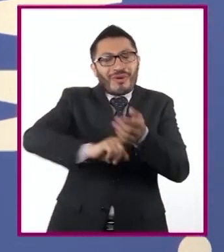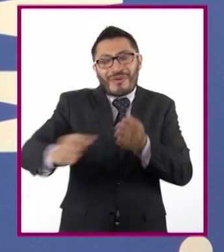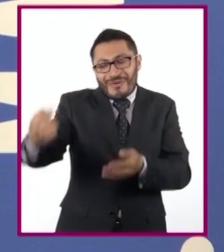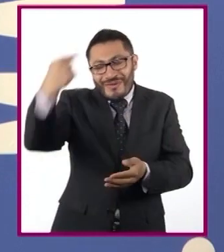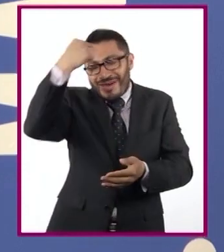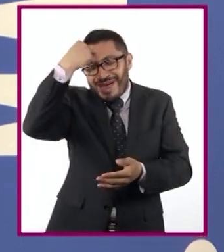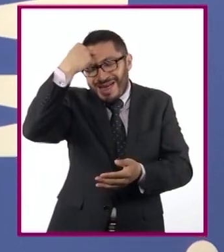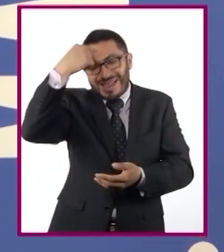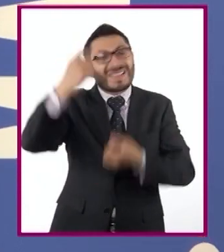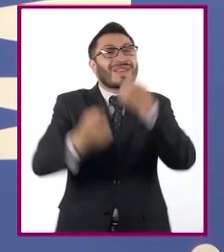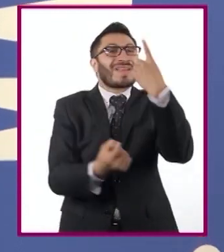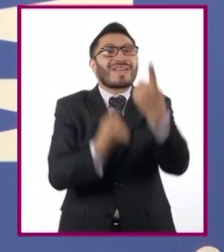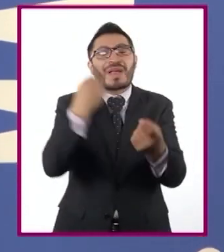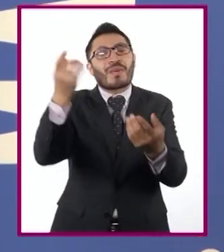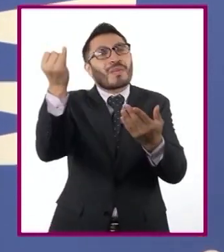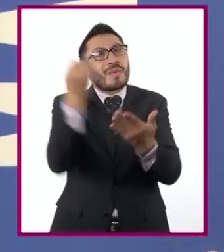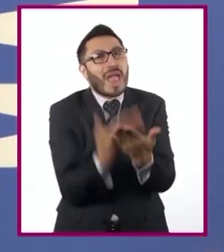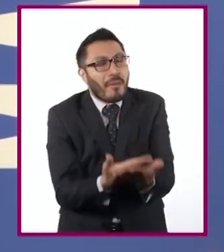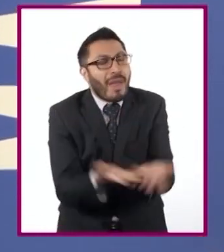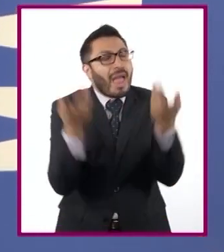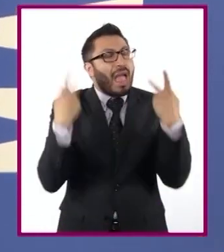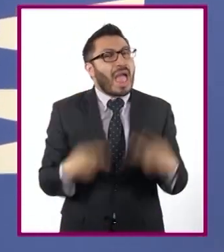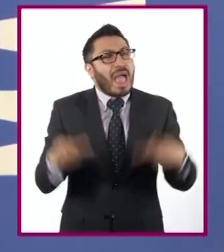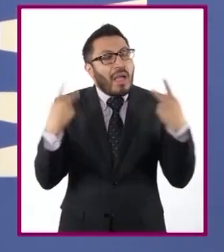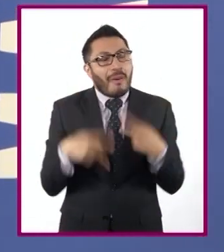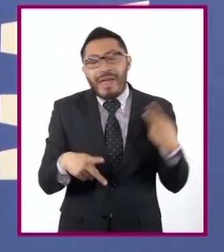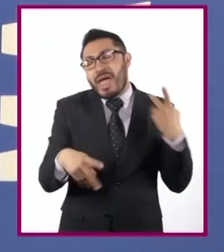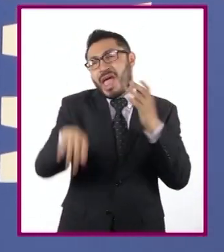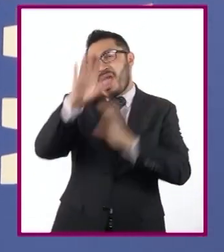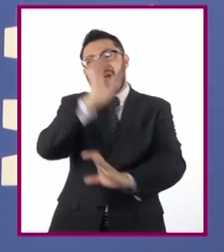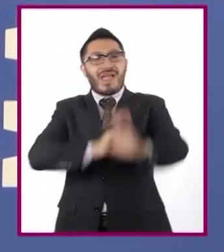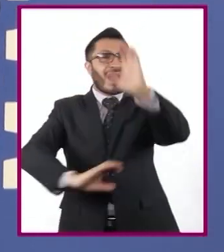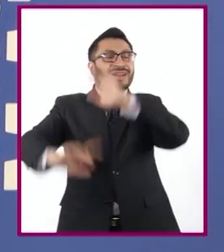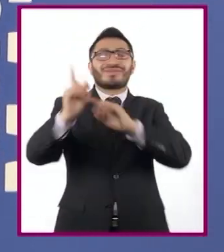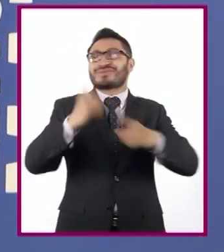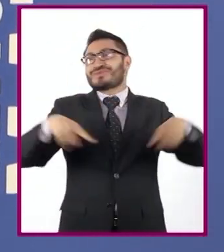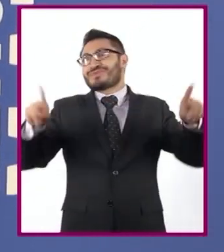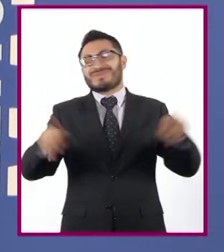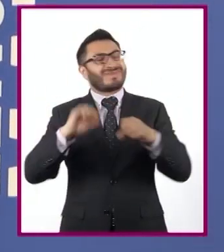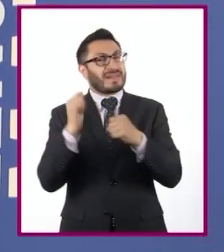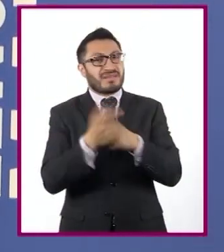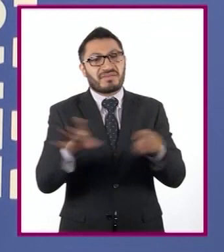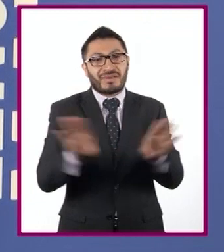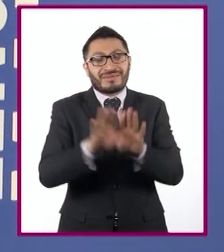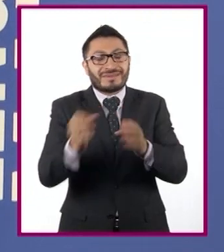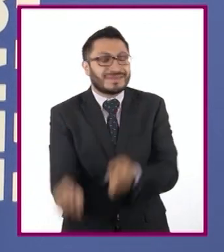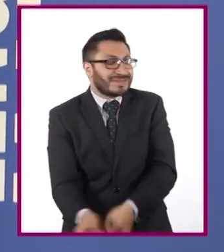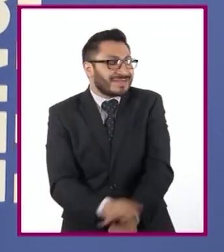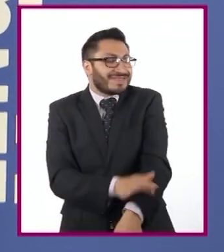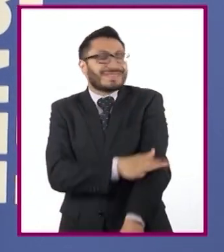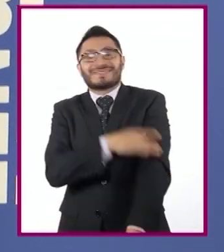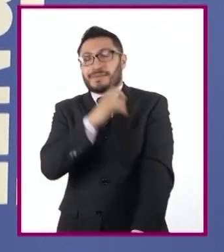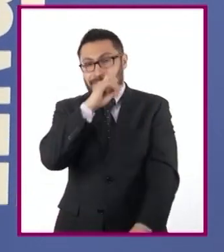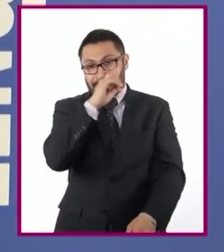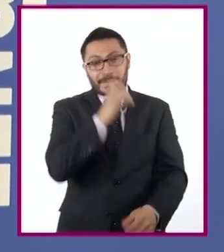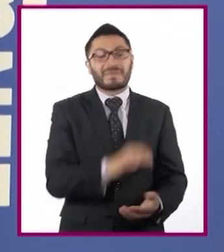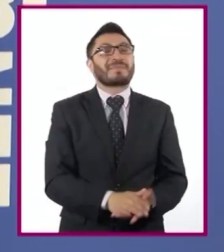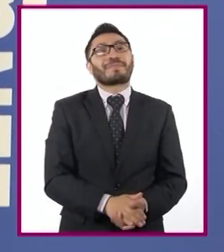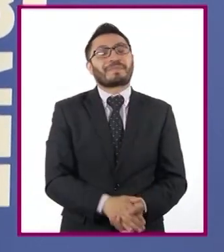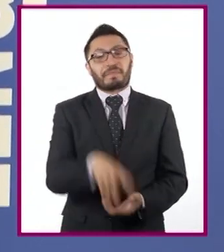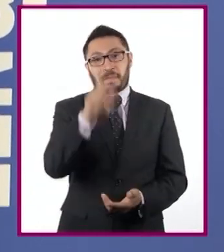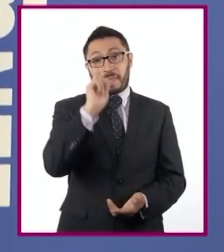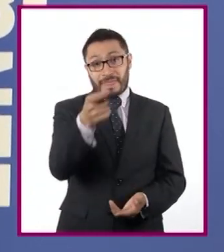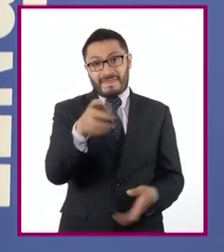por imágenes o personajes, canciones o melodías que nos transmiten alguna emoción. Es